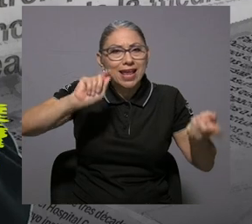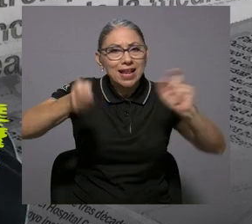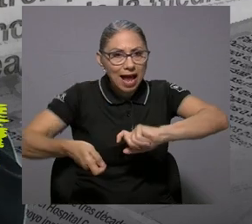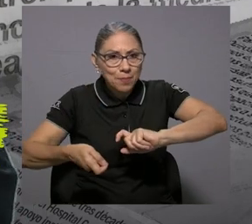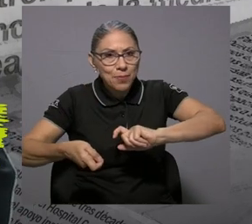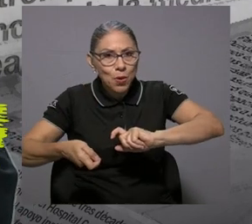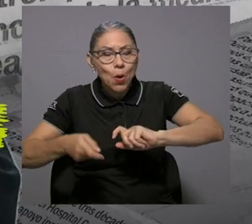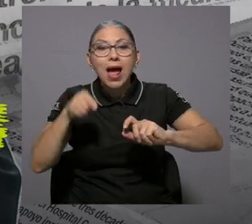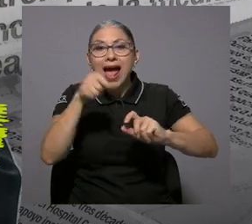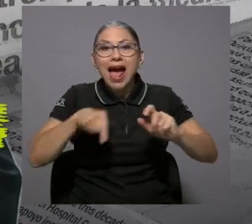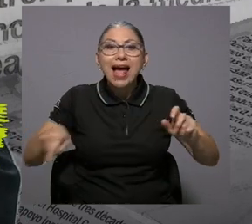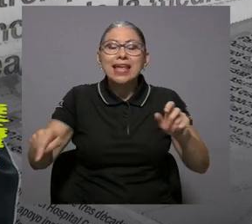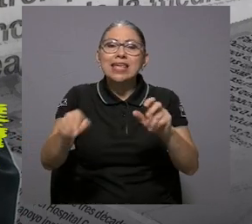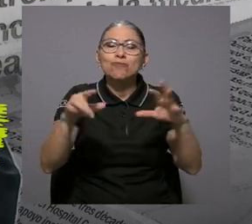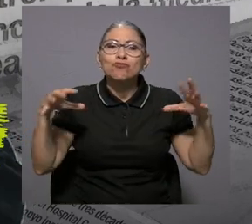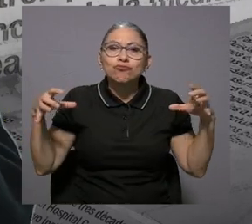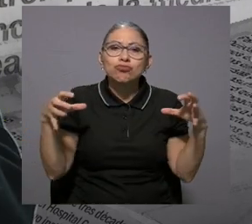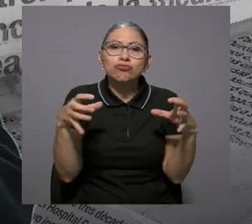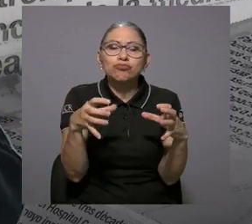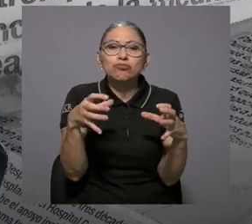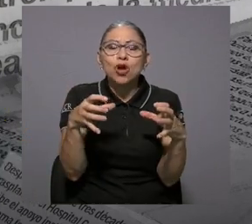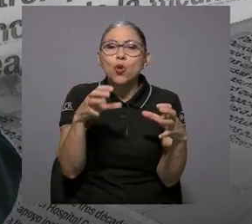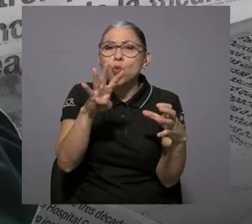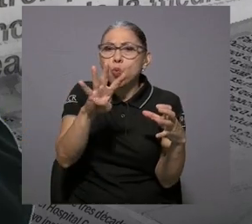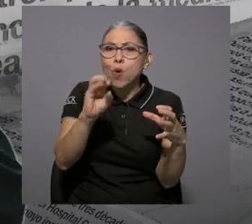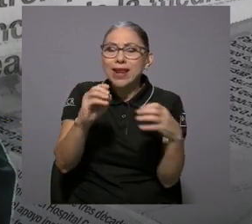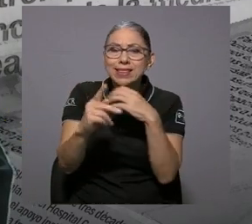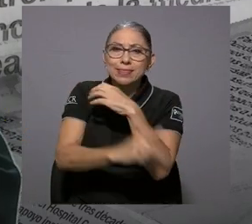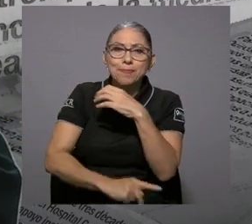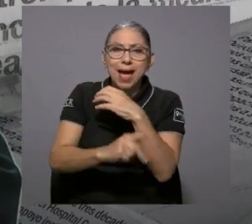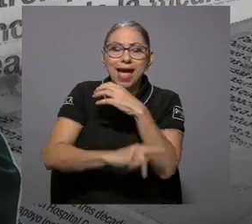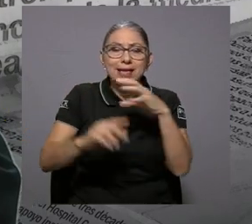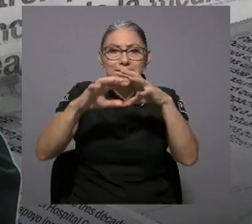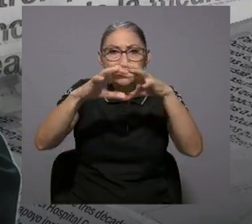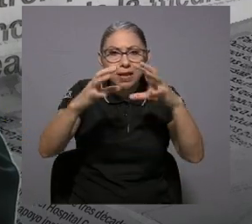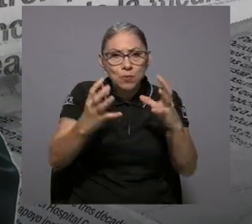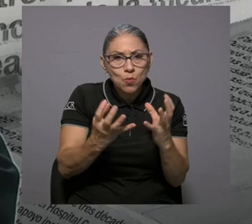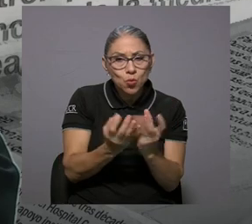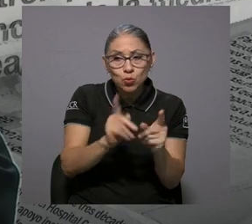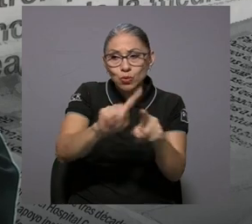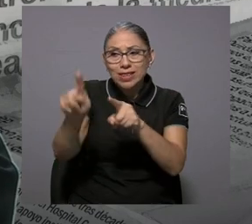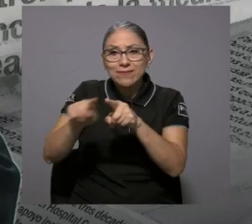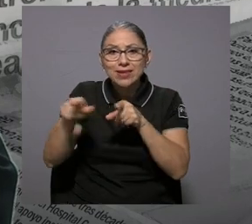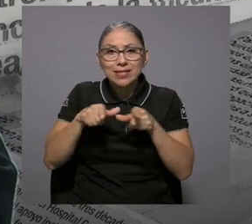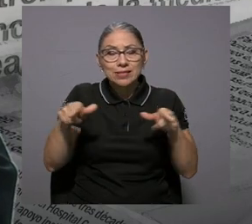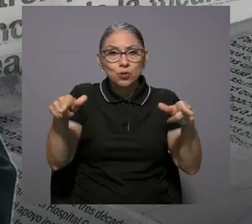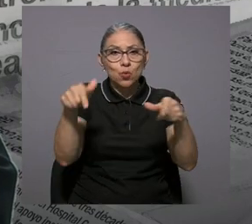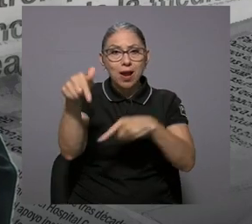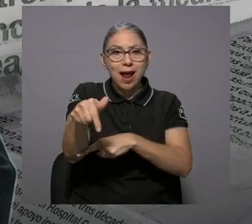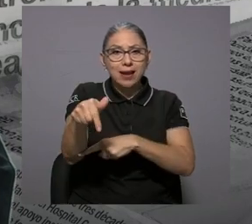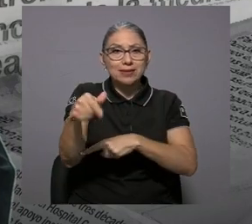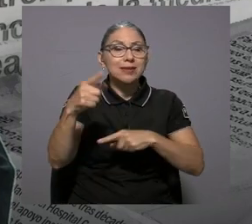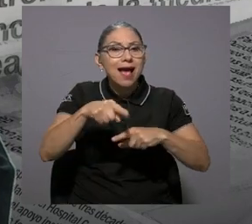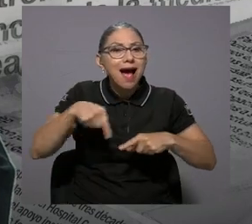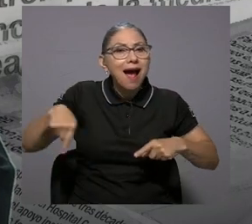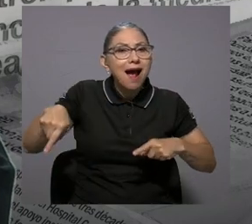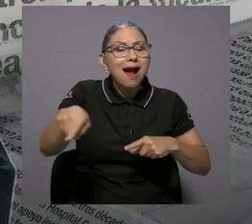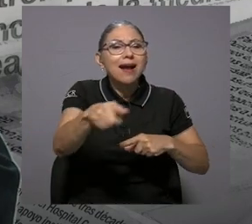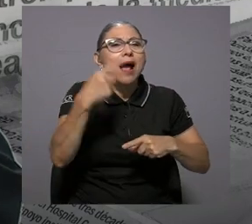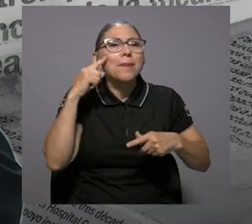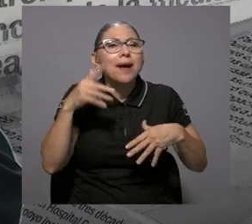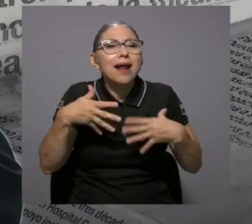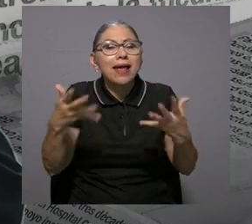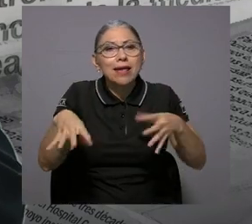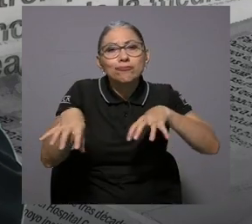son casi 40 países del mundo y de varias regiones del mundo, para conversar más